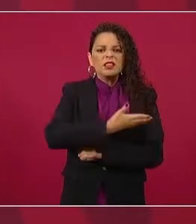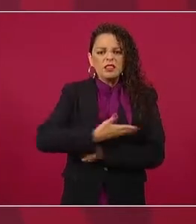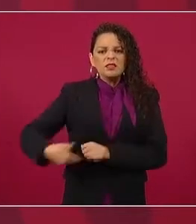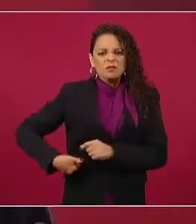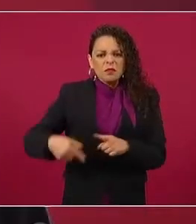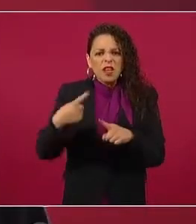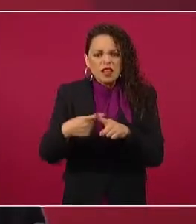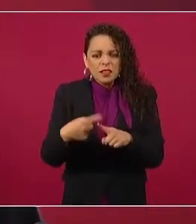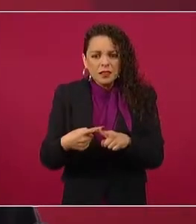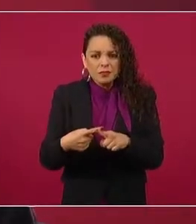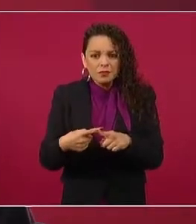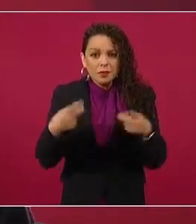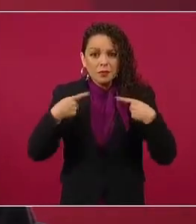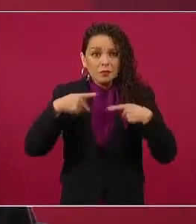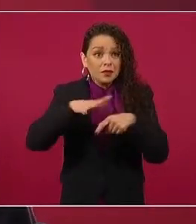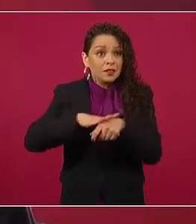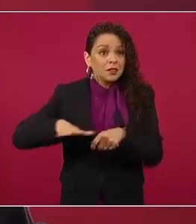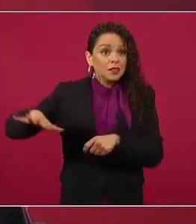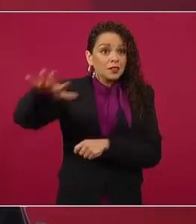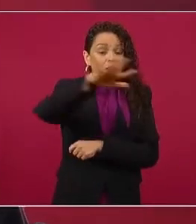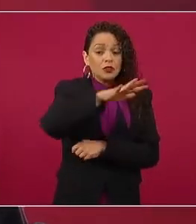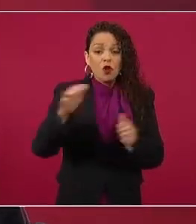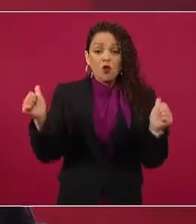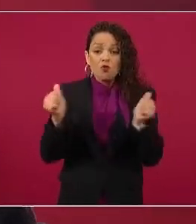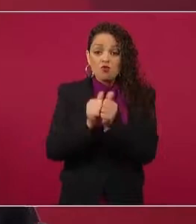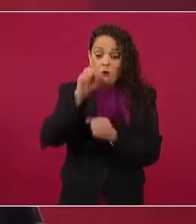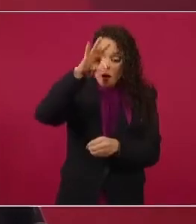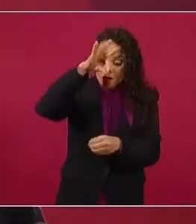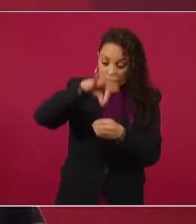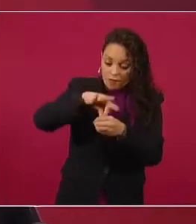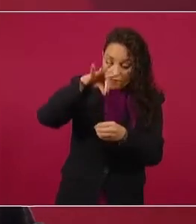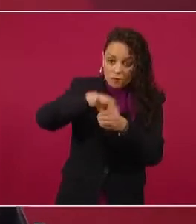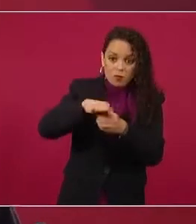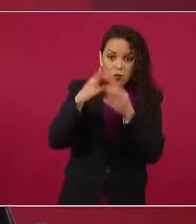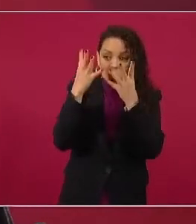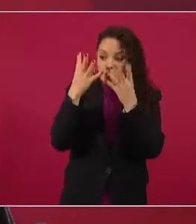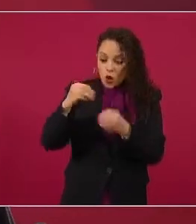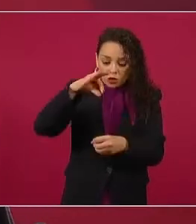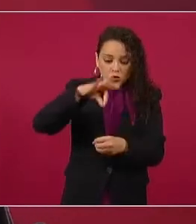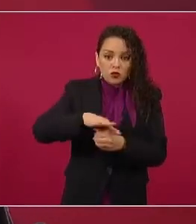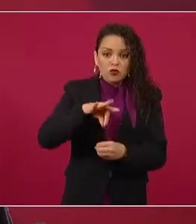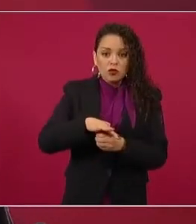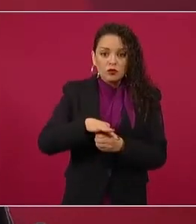además con muchos votos, como nunca había sucedido.